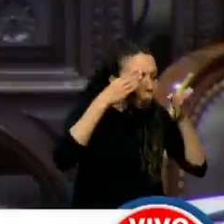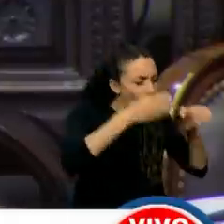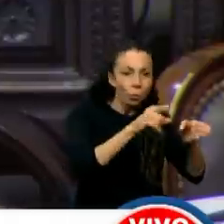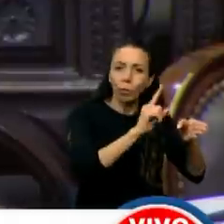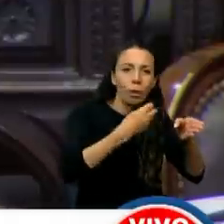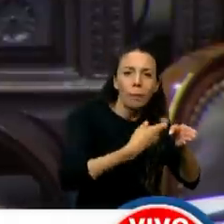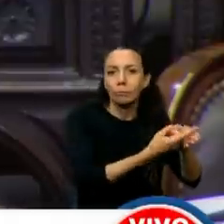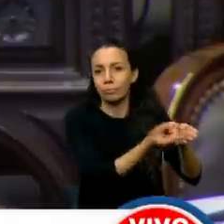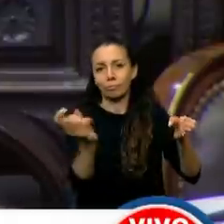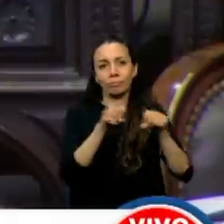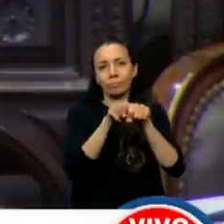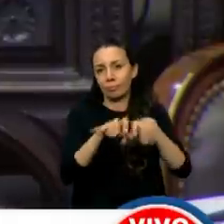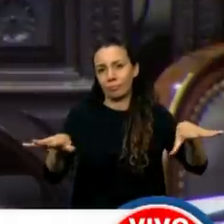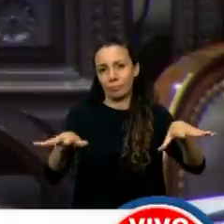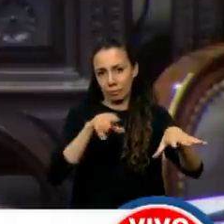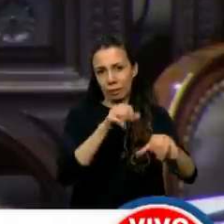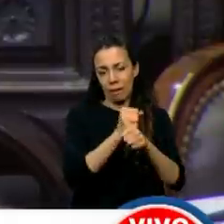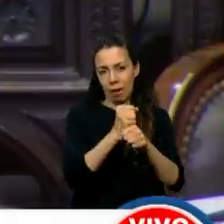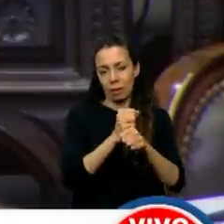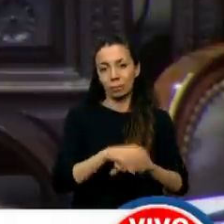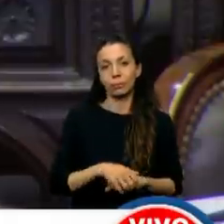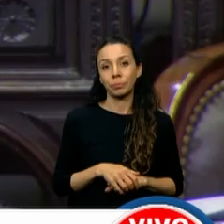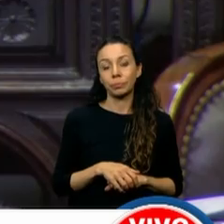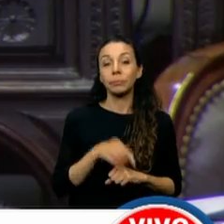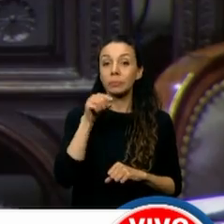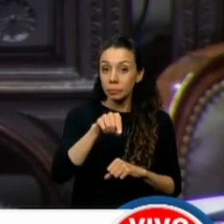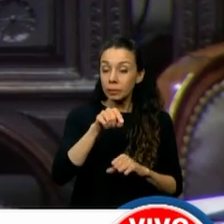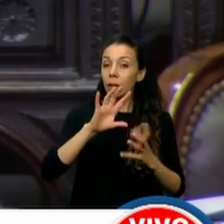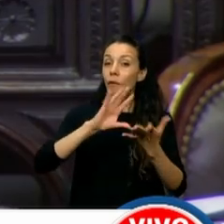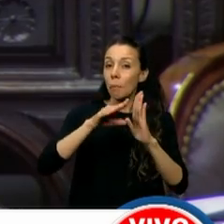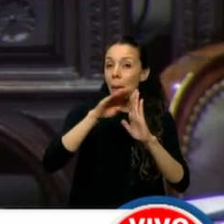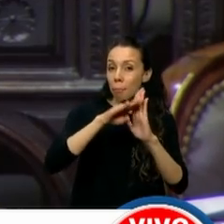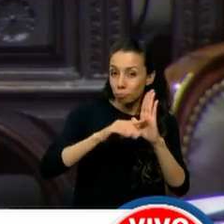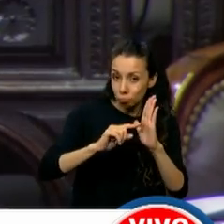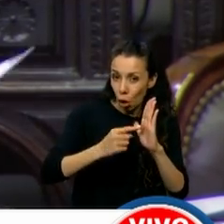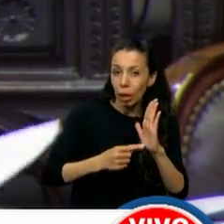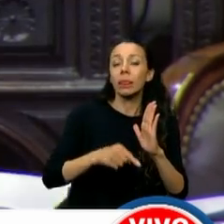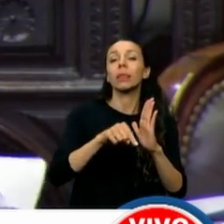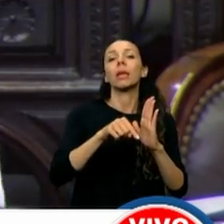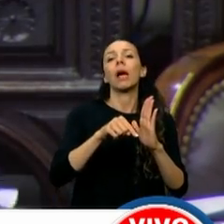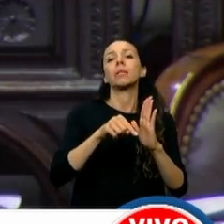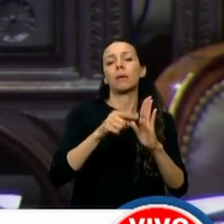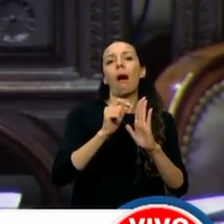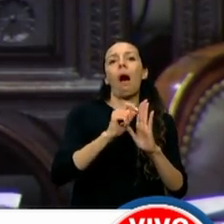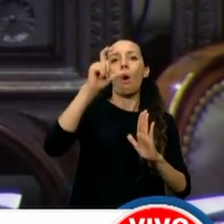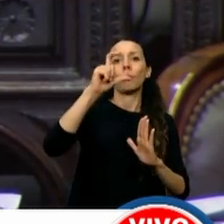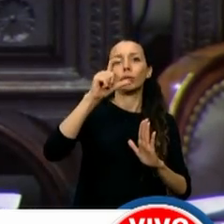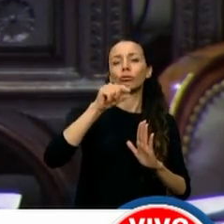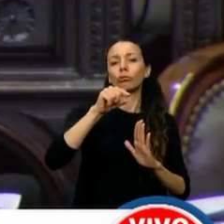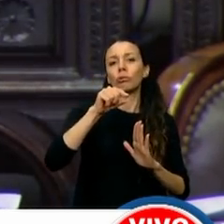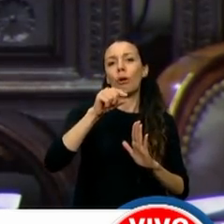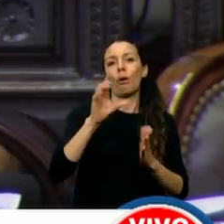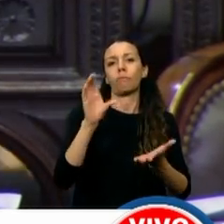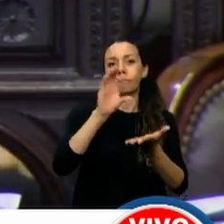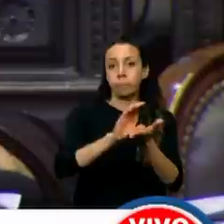relativo a estas políticas ambientales transversales el presupuesto aumentó un 26% en términos reales y en lo que hace al